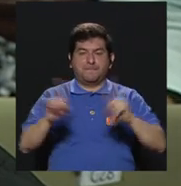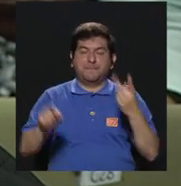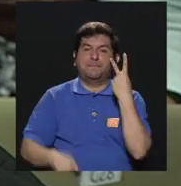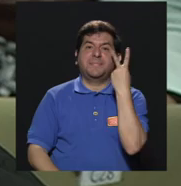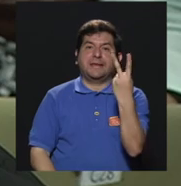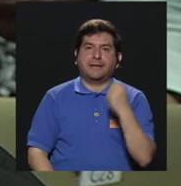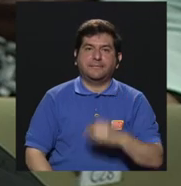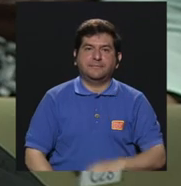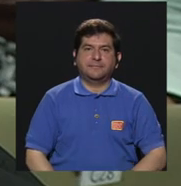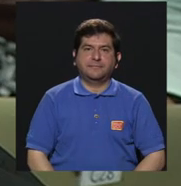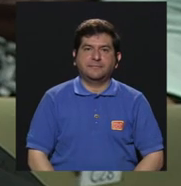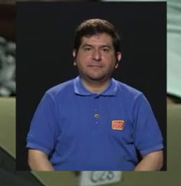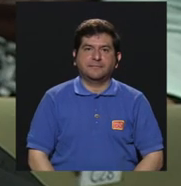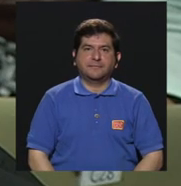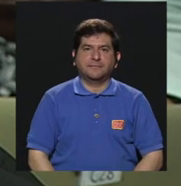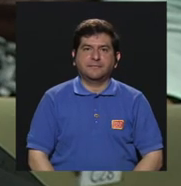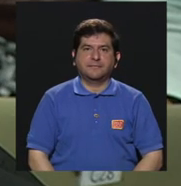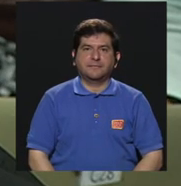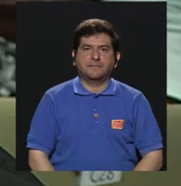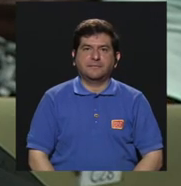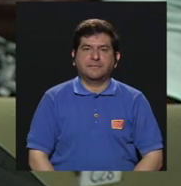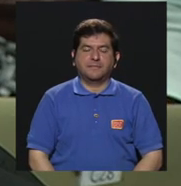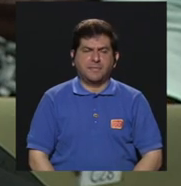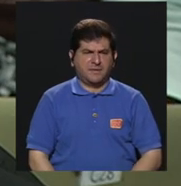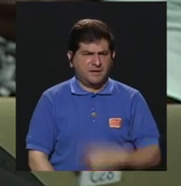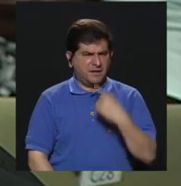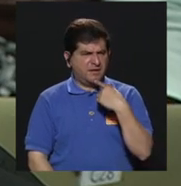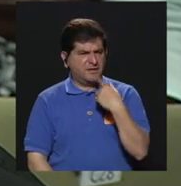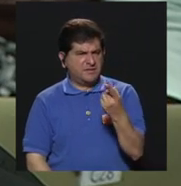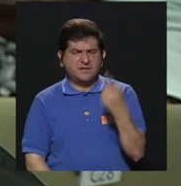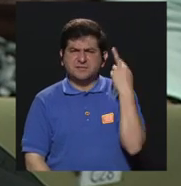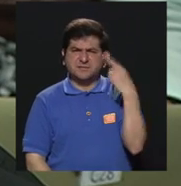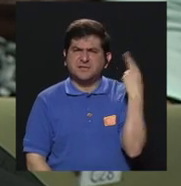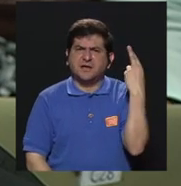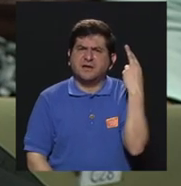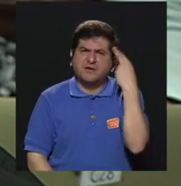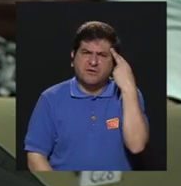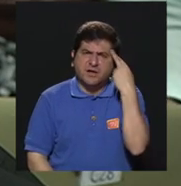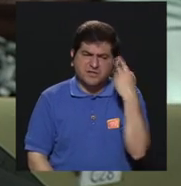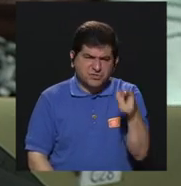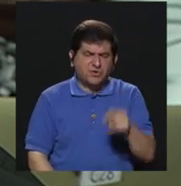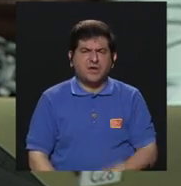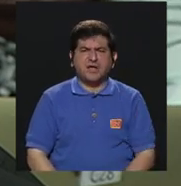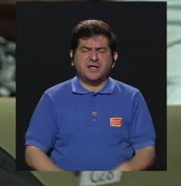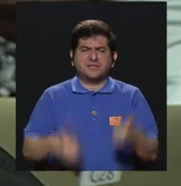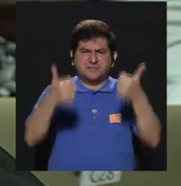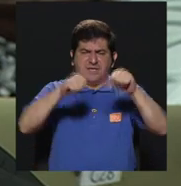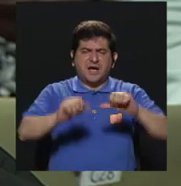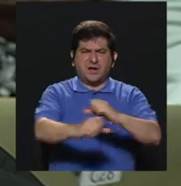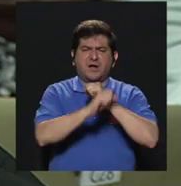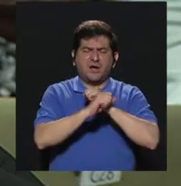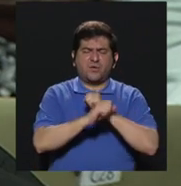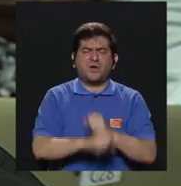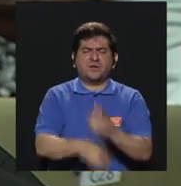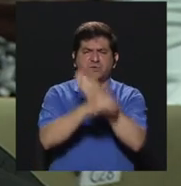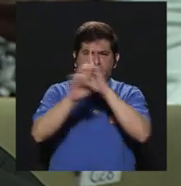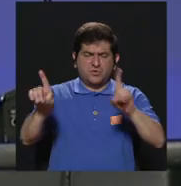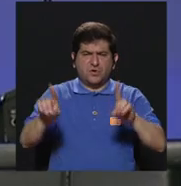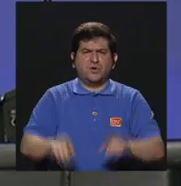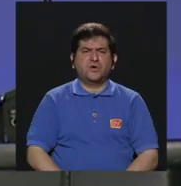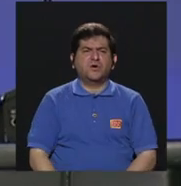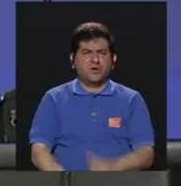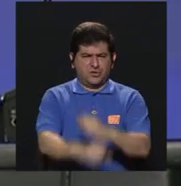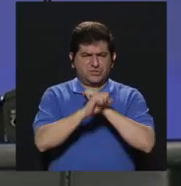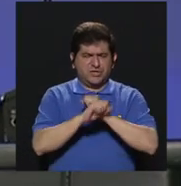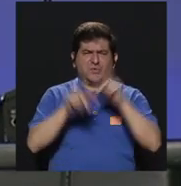nótese en qué, a qué atribuye el Tratado de Seguridad Democrática la seguridad de